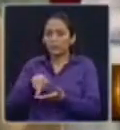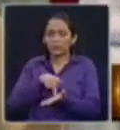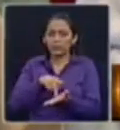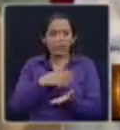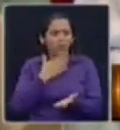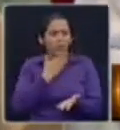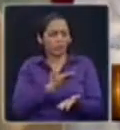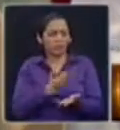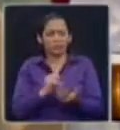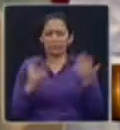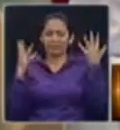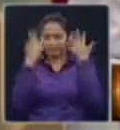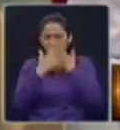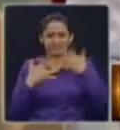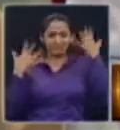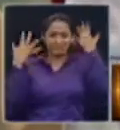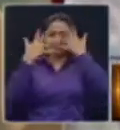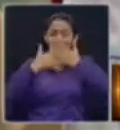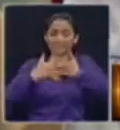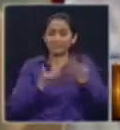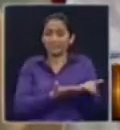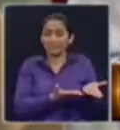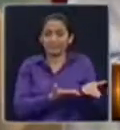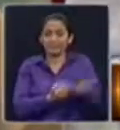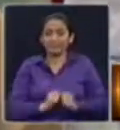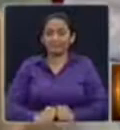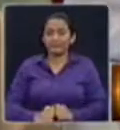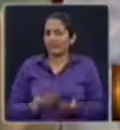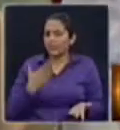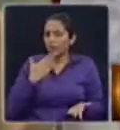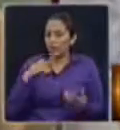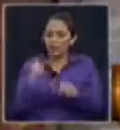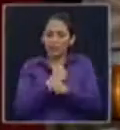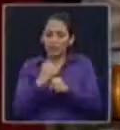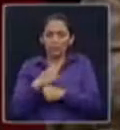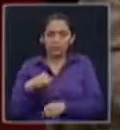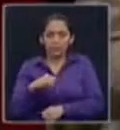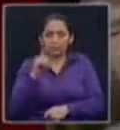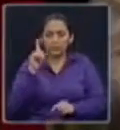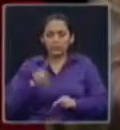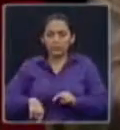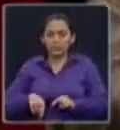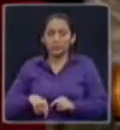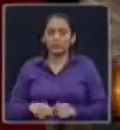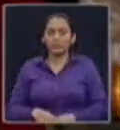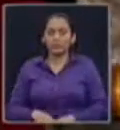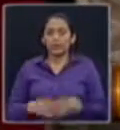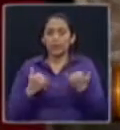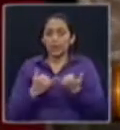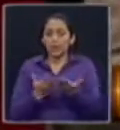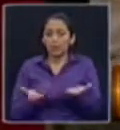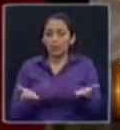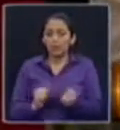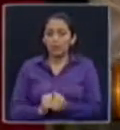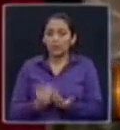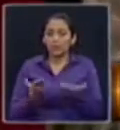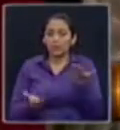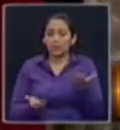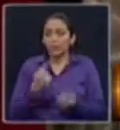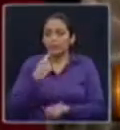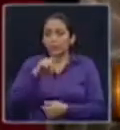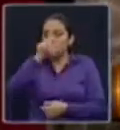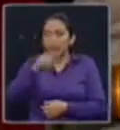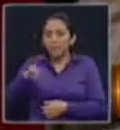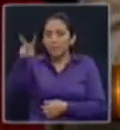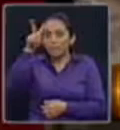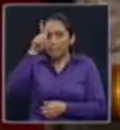cantinflesca. No es una fórmula clara y así no se puede trabajar. El problema no es el buscar medidas para controlar el